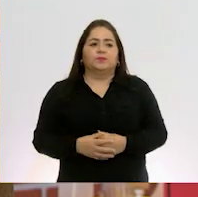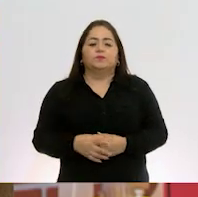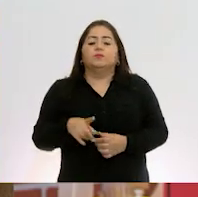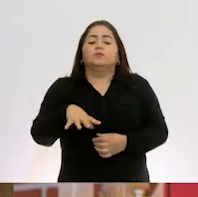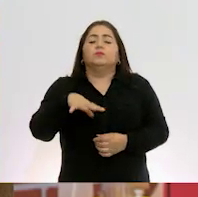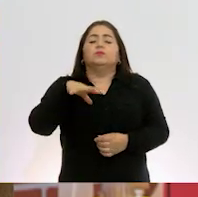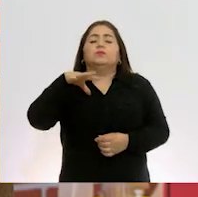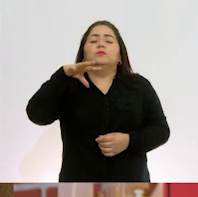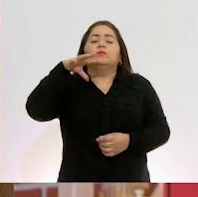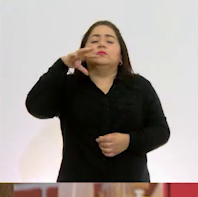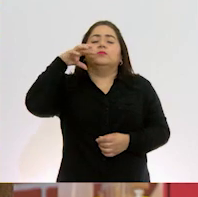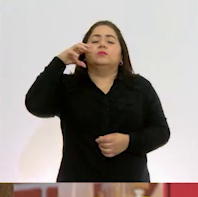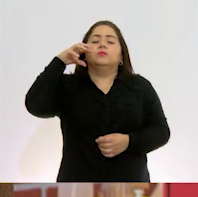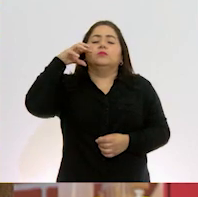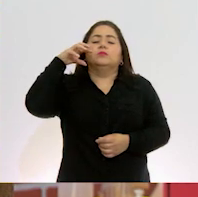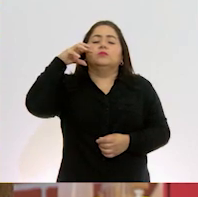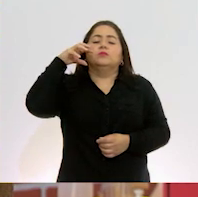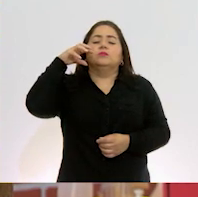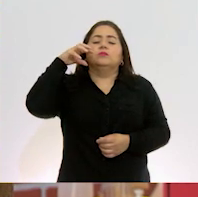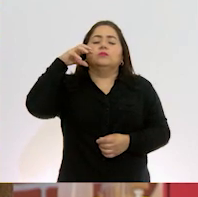uno.